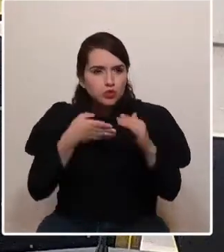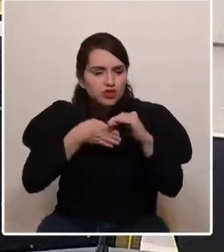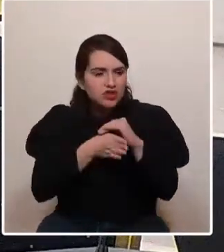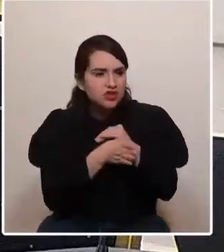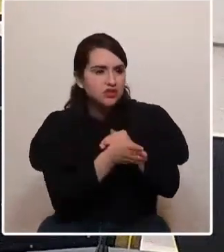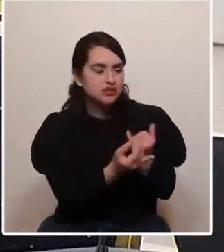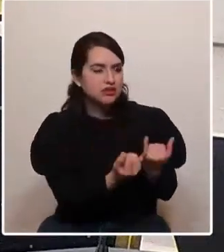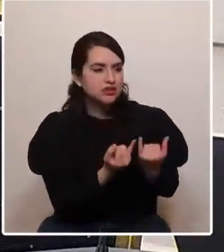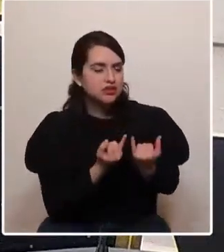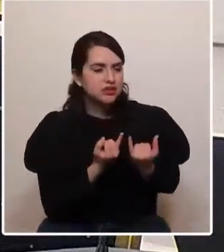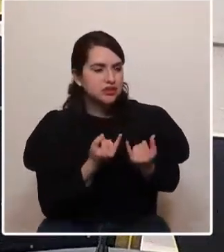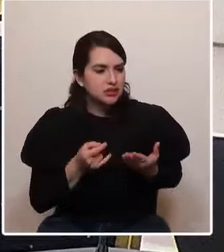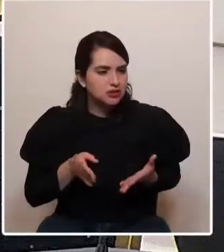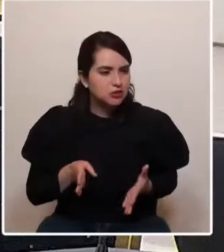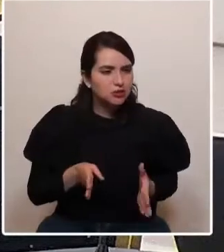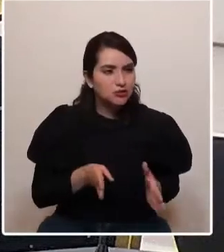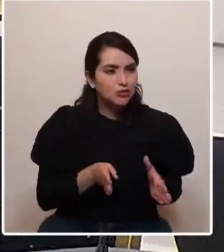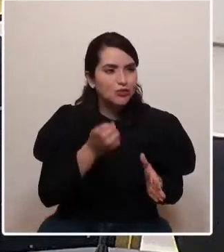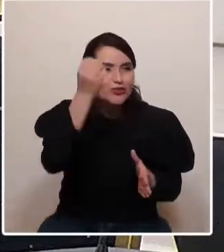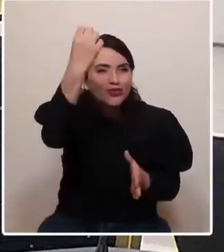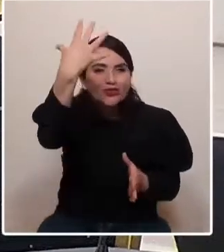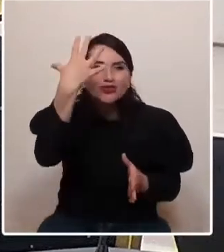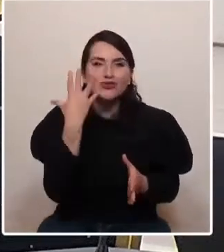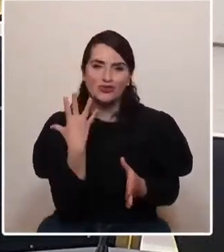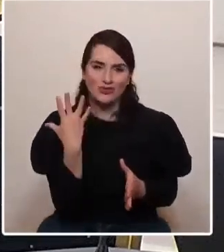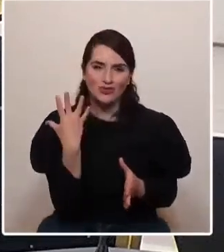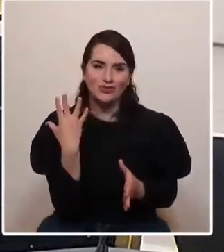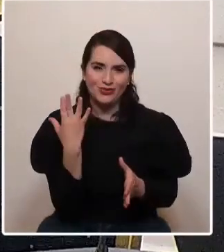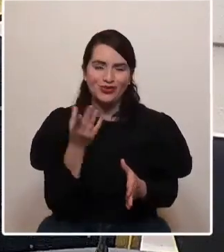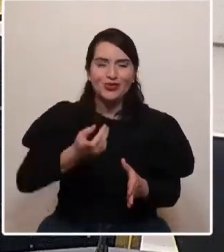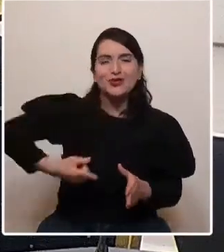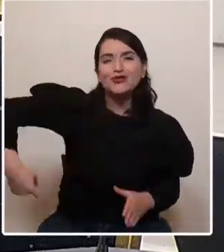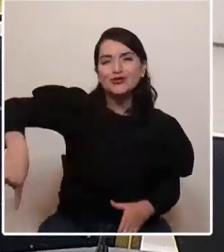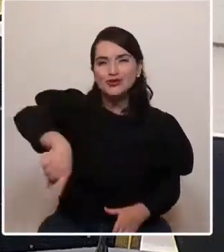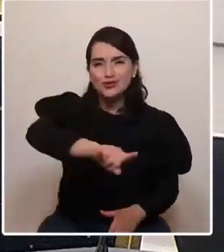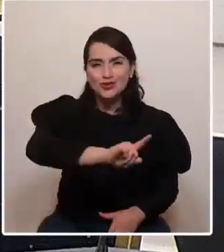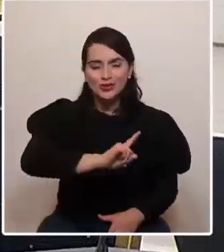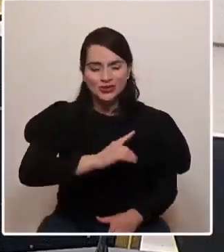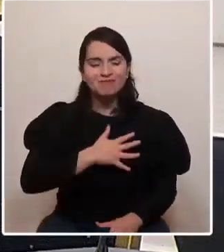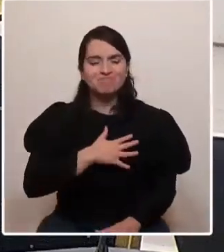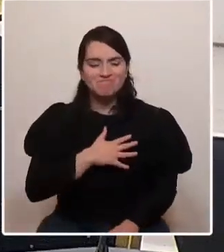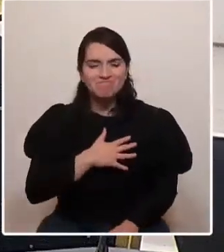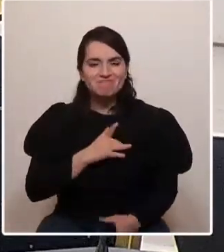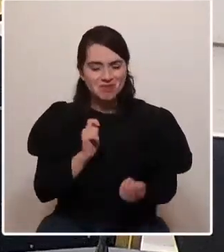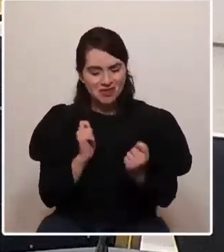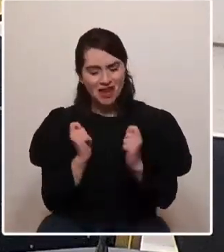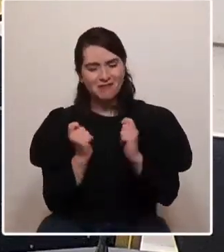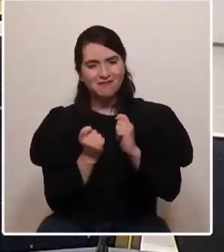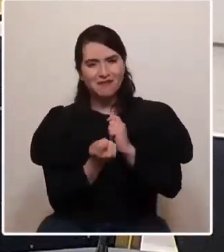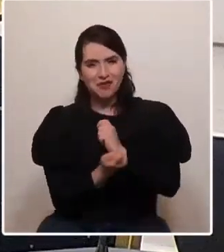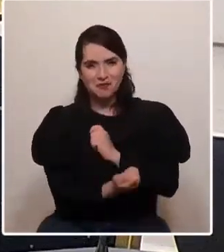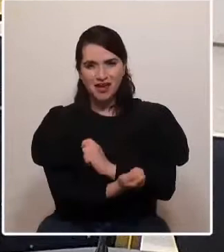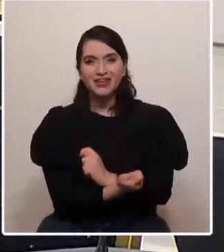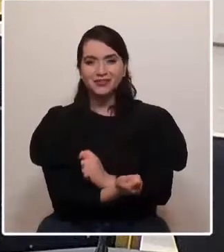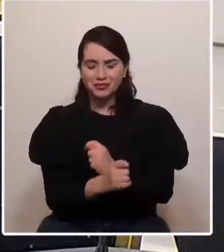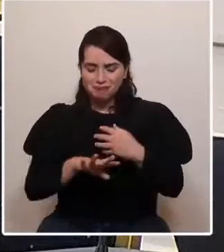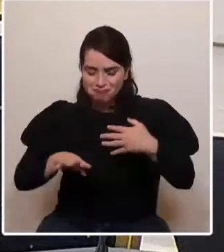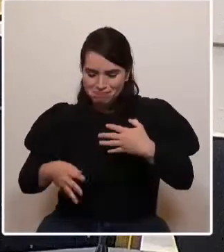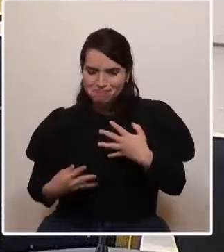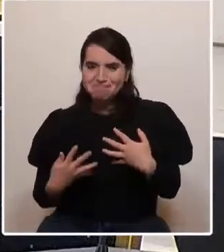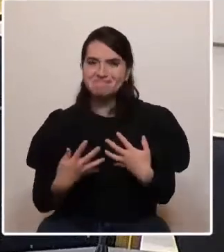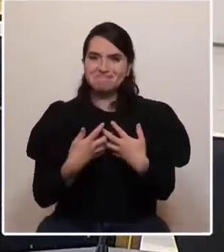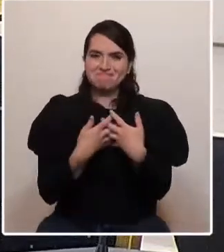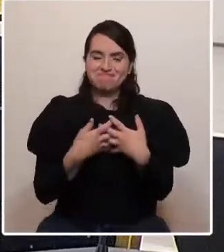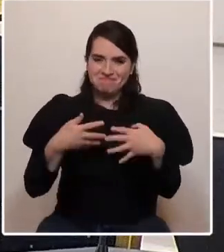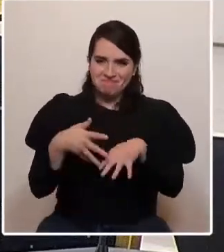hacia un futuro luminoso, abrazando todo lo que somos, transformando, sanando, integrando y soñando desde